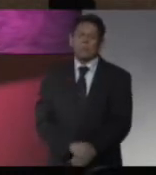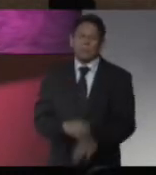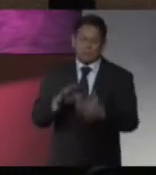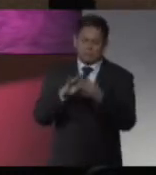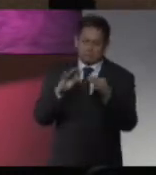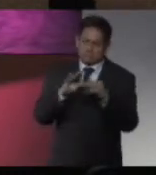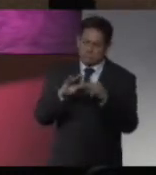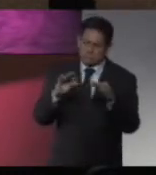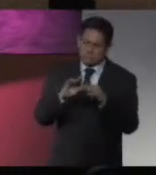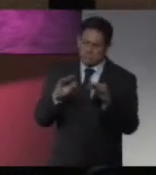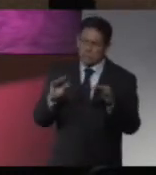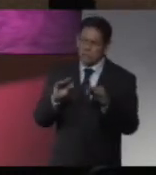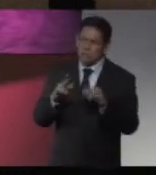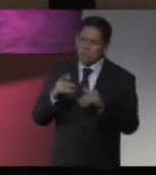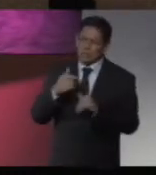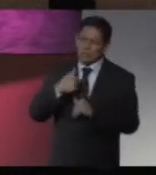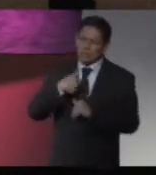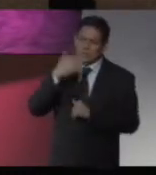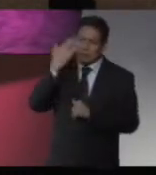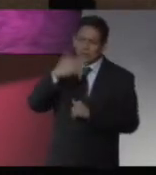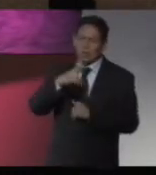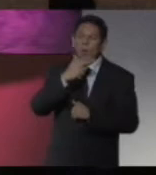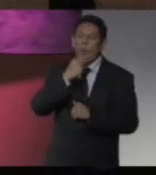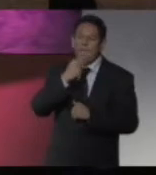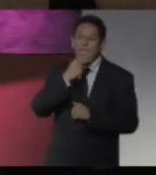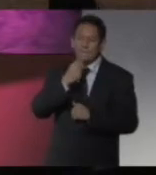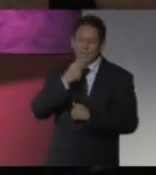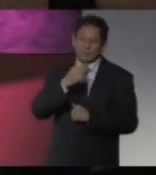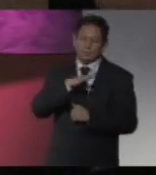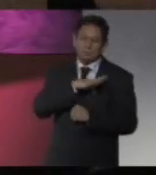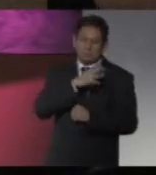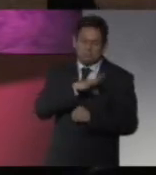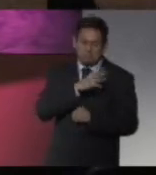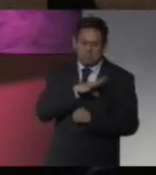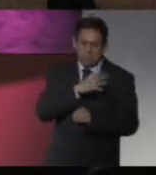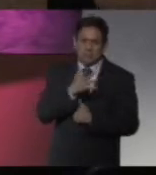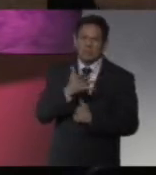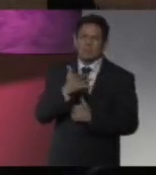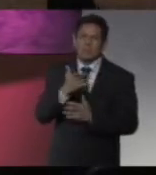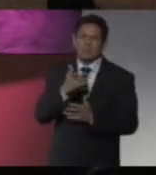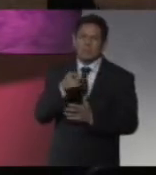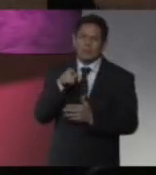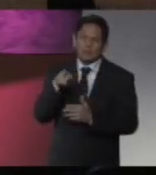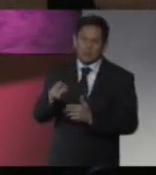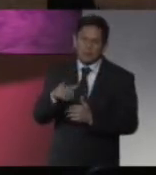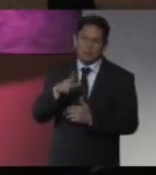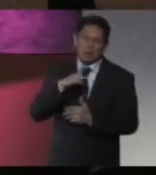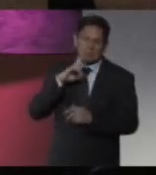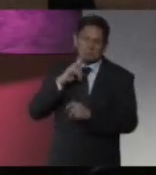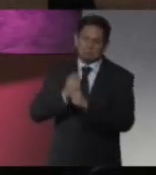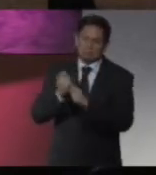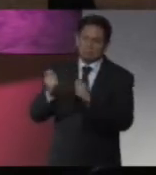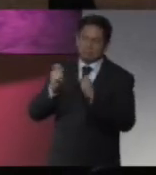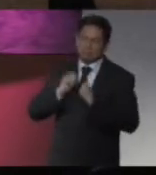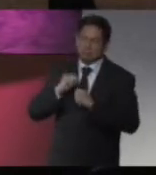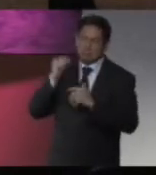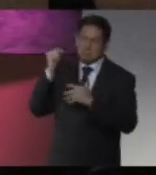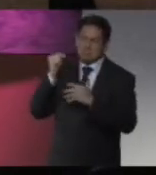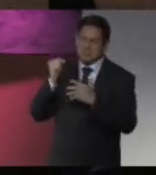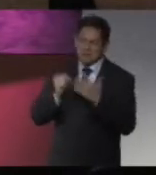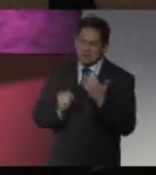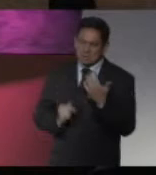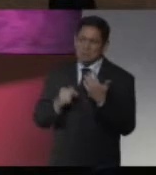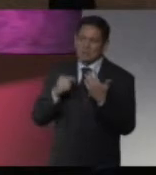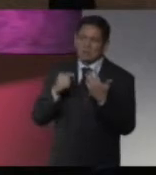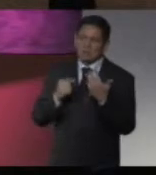aclaración, pues como es obvio, soy varón blanco, que además goza de los privilegios de estar inserto